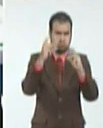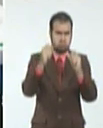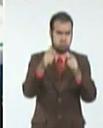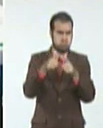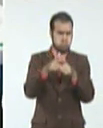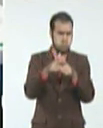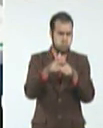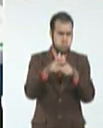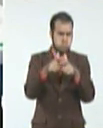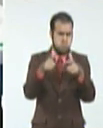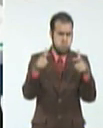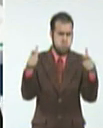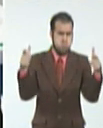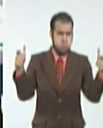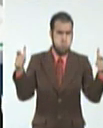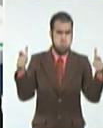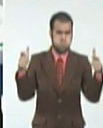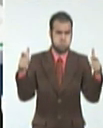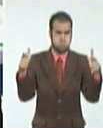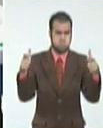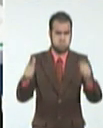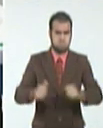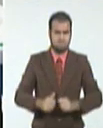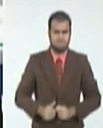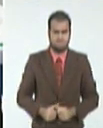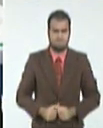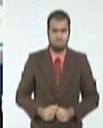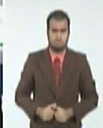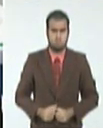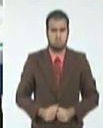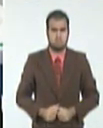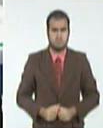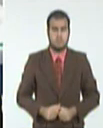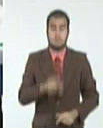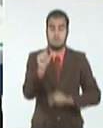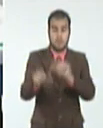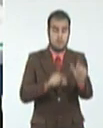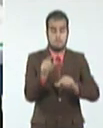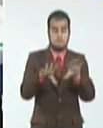negativas más altas. Se reportan